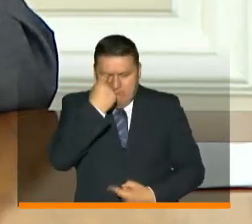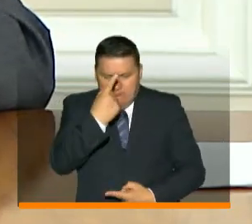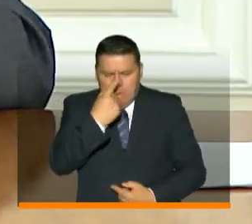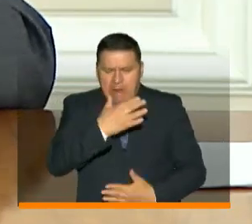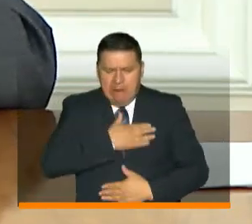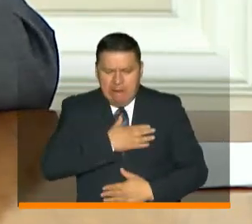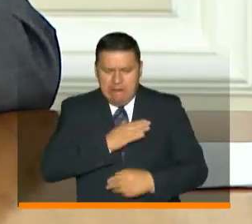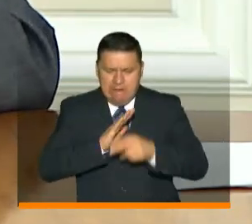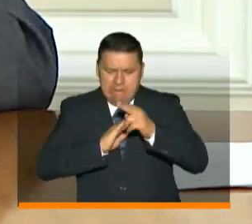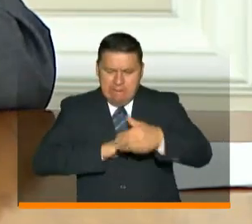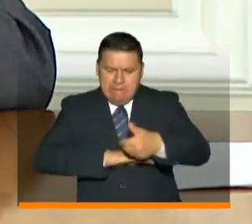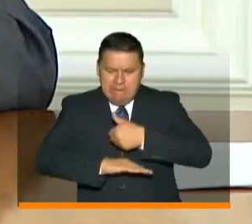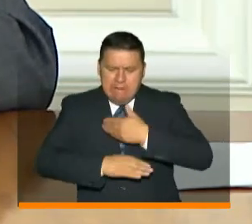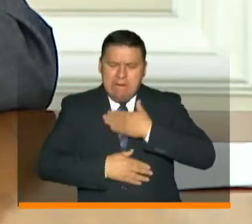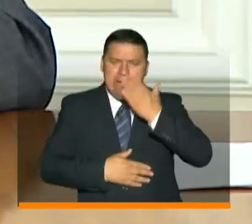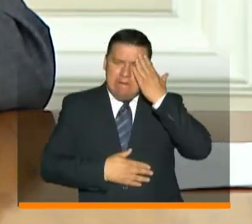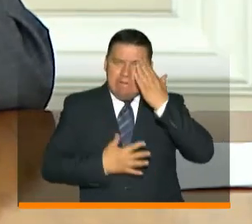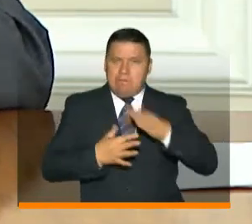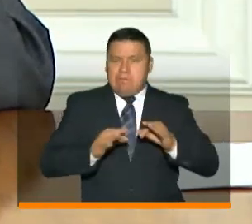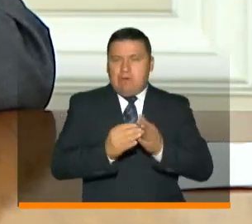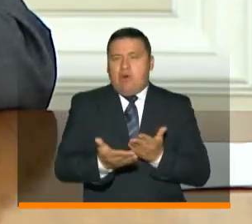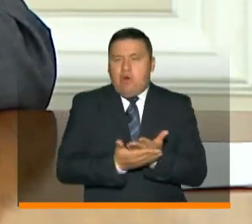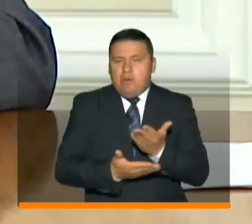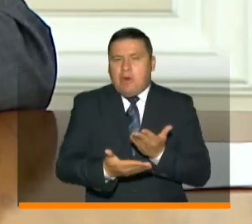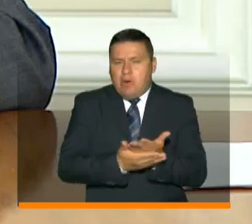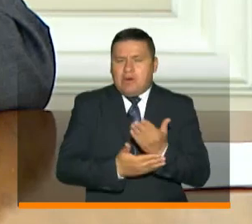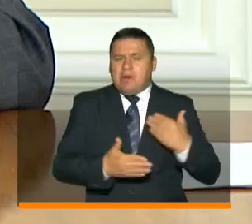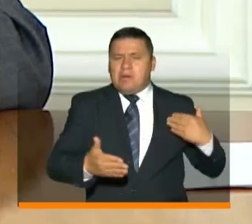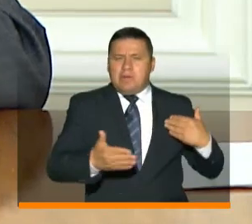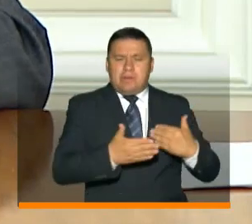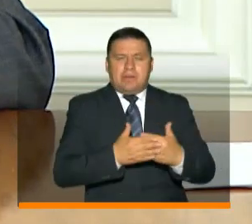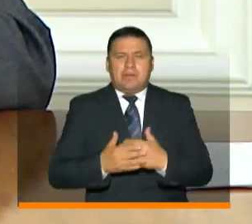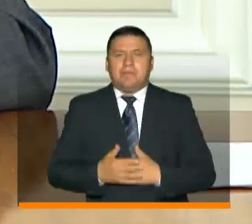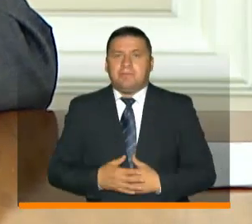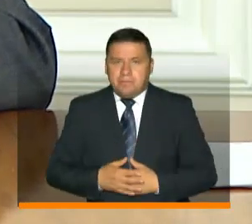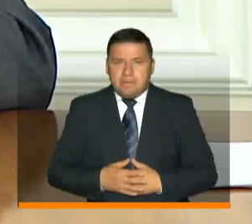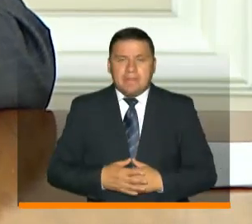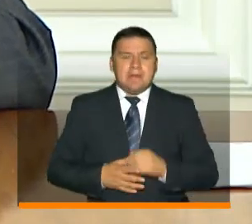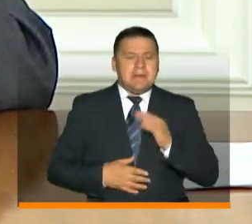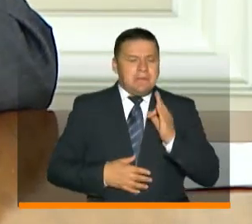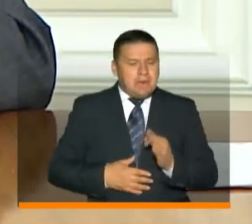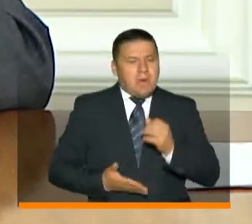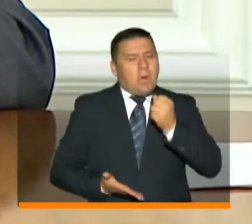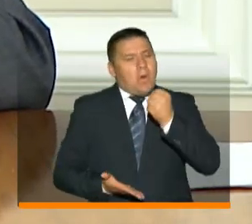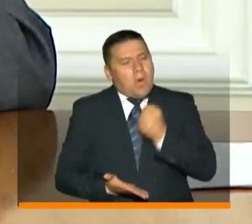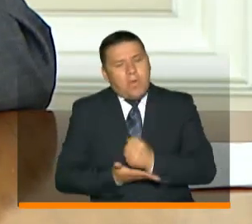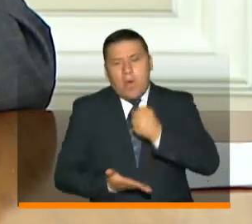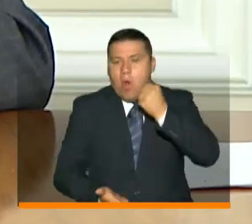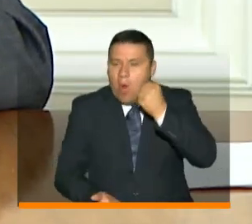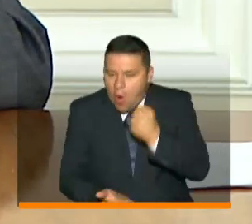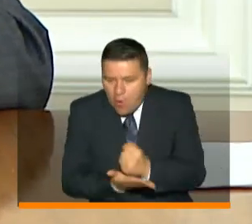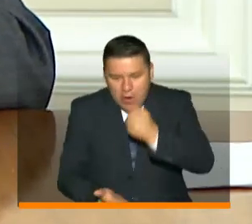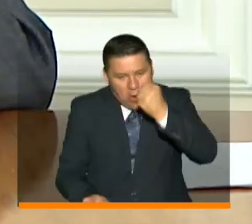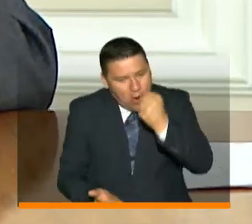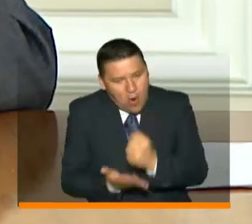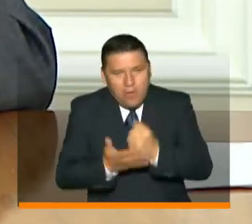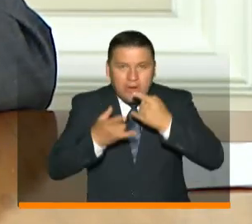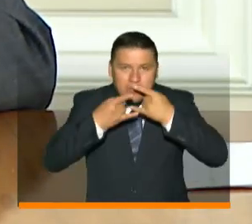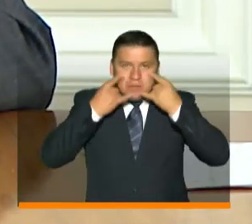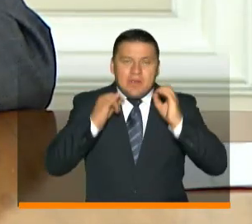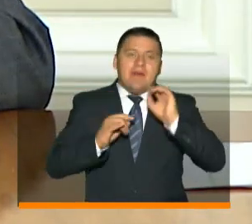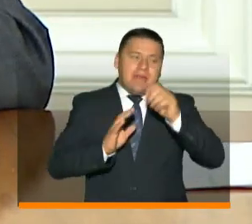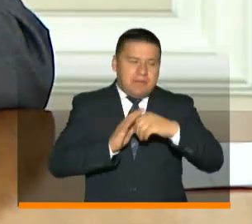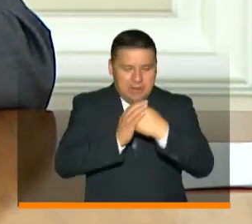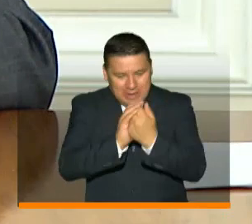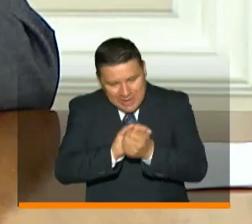las medidas que hemos venido recomendando desde hace tanto tiempo. Uso obligatorio del tapabocas, lavado de